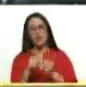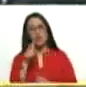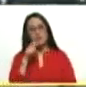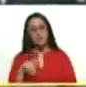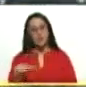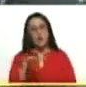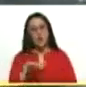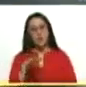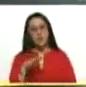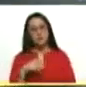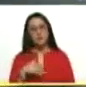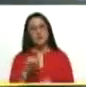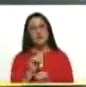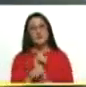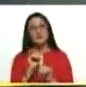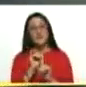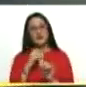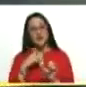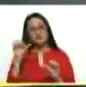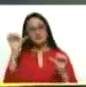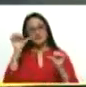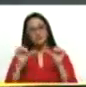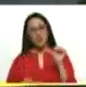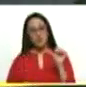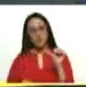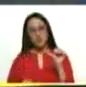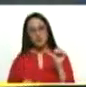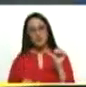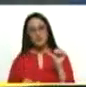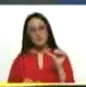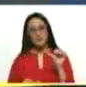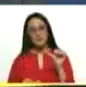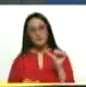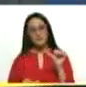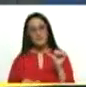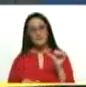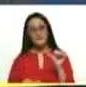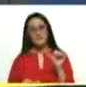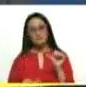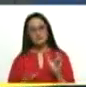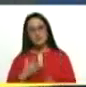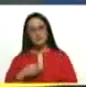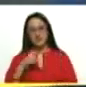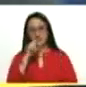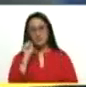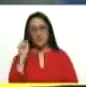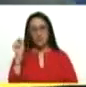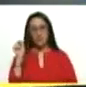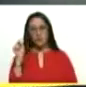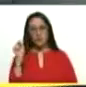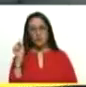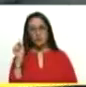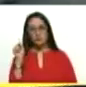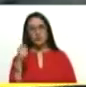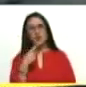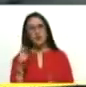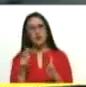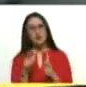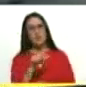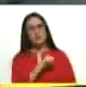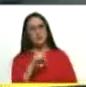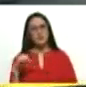pueblos. Quiero cerrar mi intervención con una frase del señor presidente Nicolás Maduro, que lo acaba de decir en una reunión